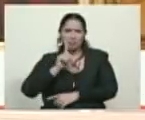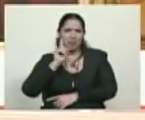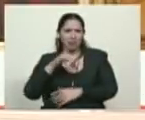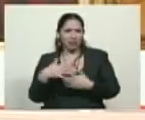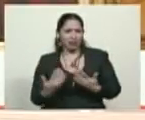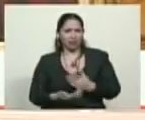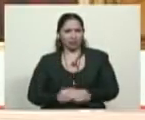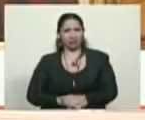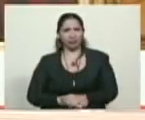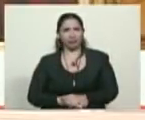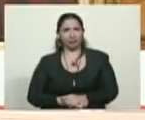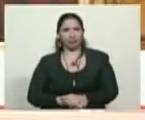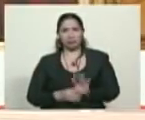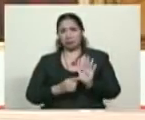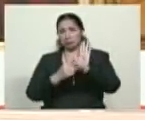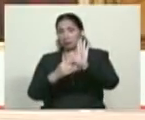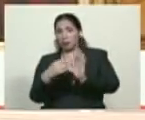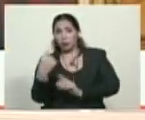presentando solo